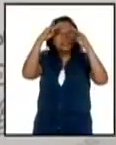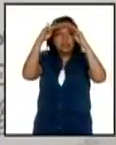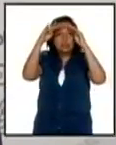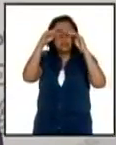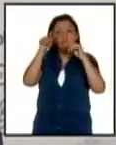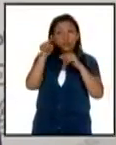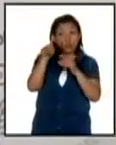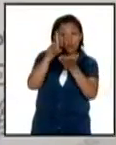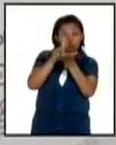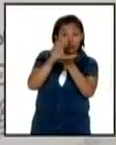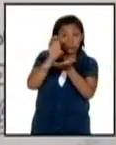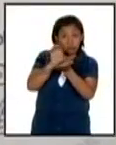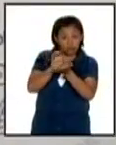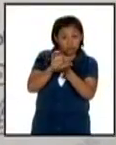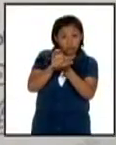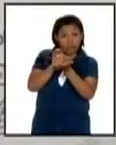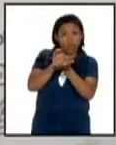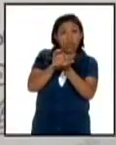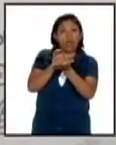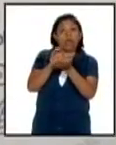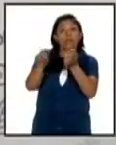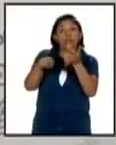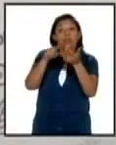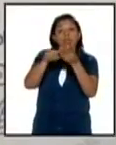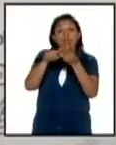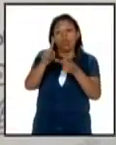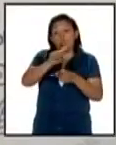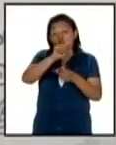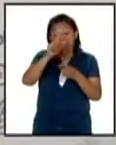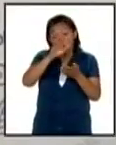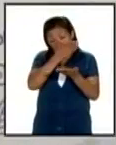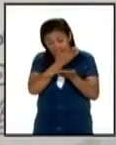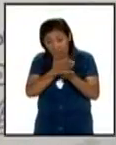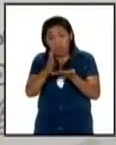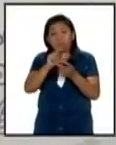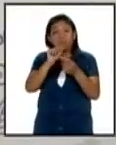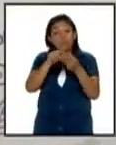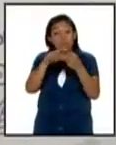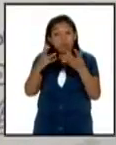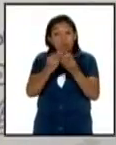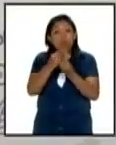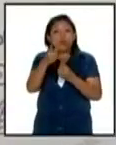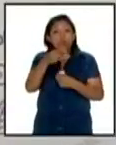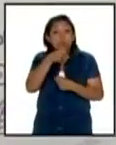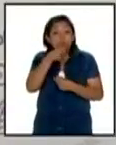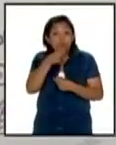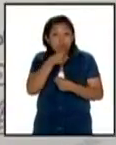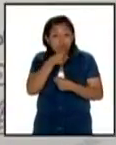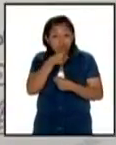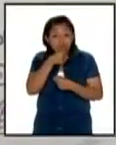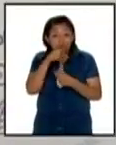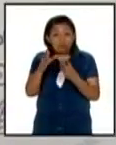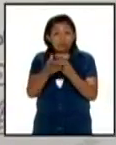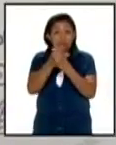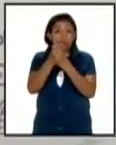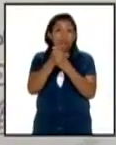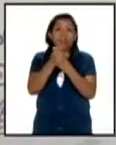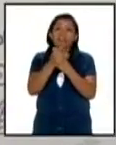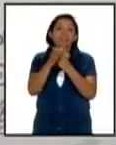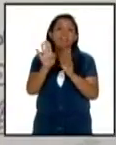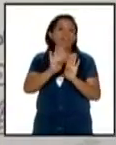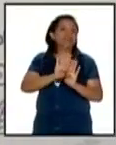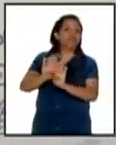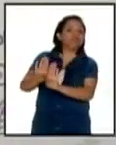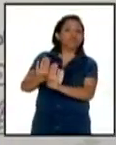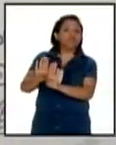una discapacidad, más ser un adulto o una persona que ya está en la tercera edad, ya está segregado o en